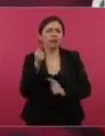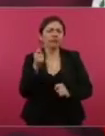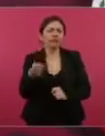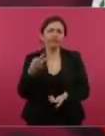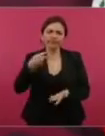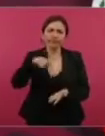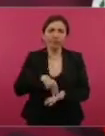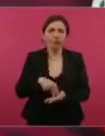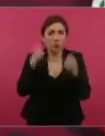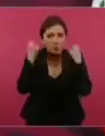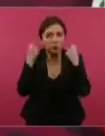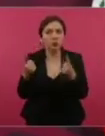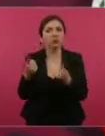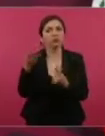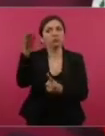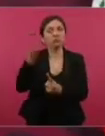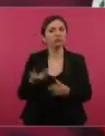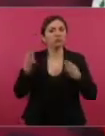Es ejemplar eso.